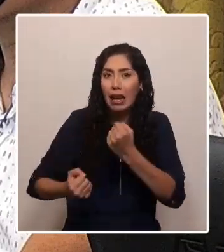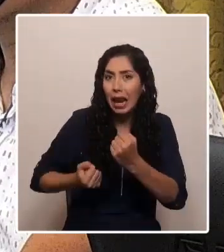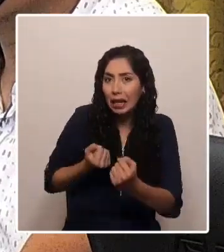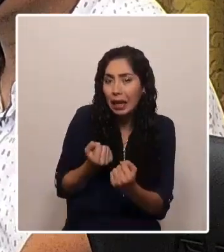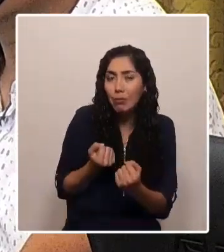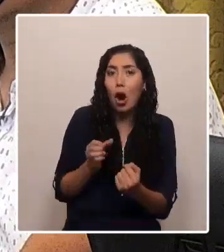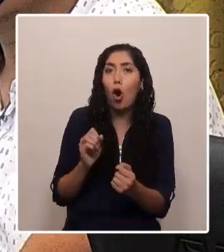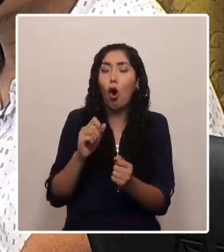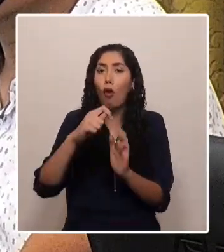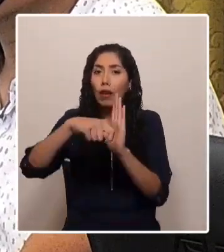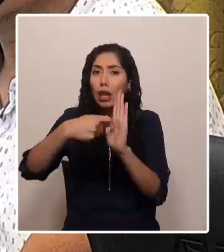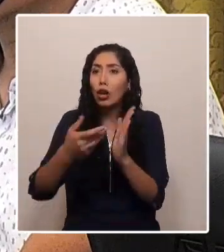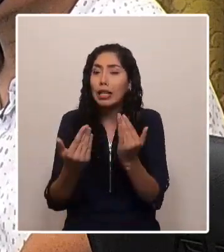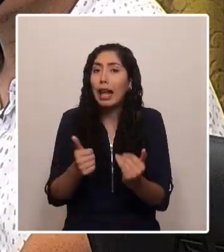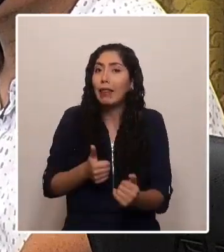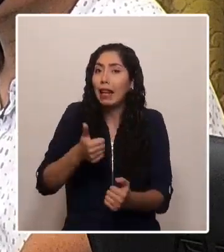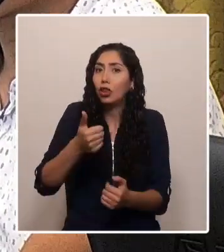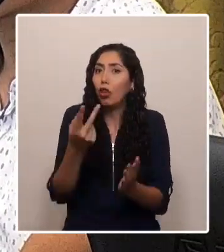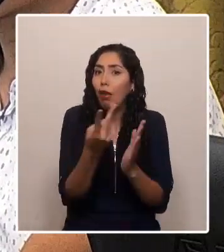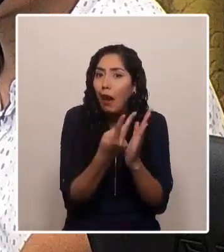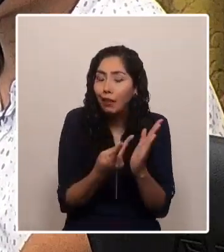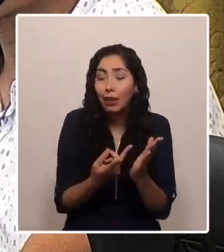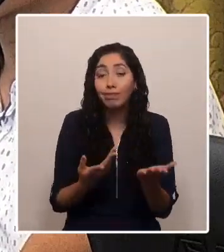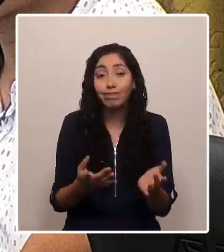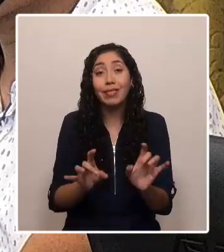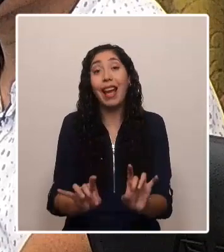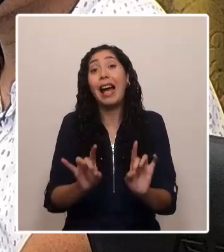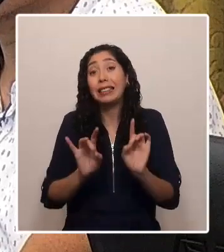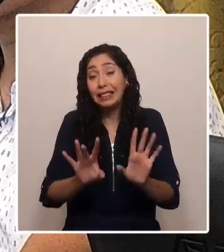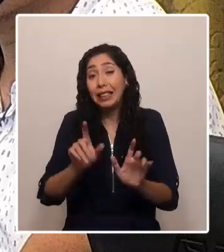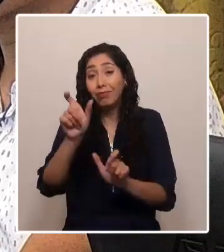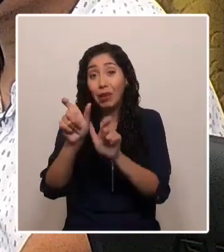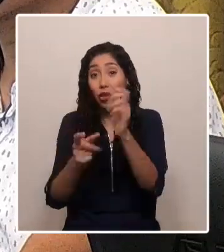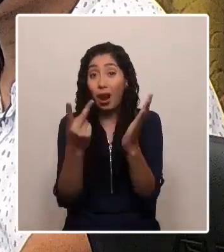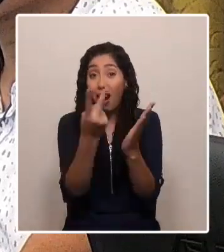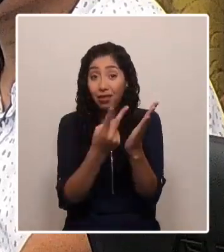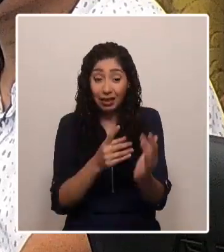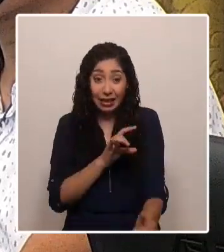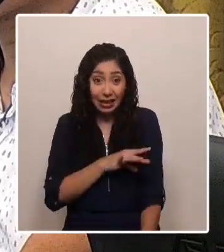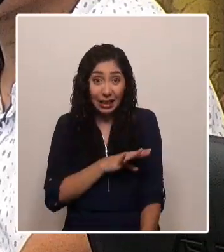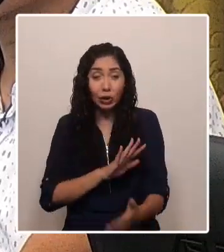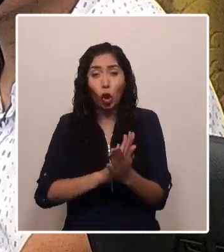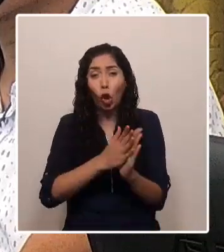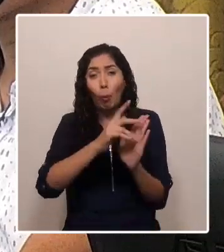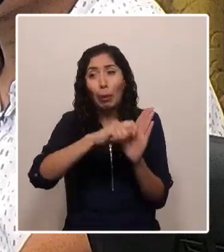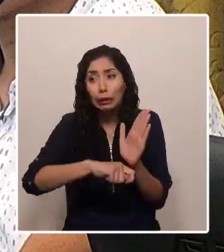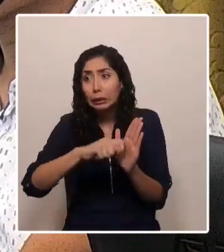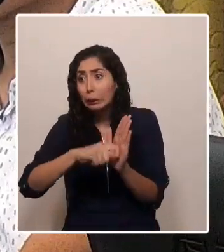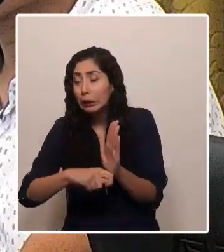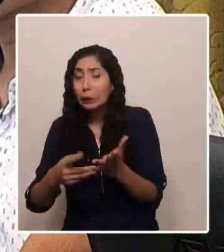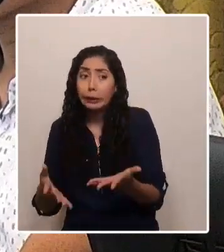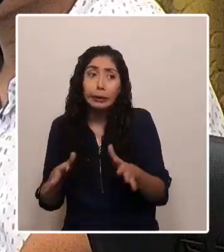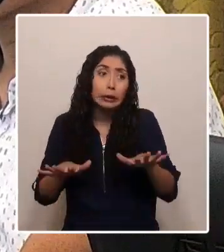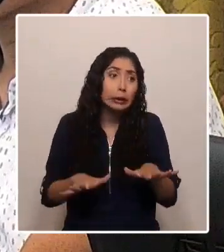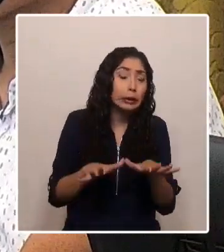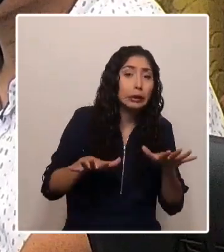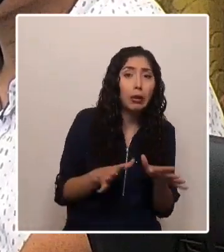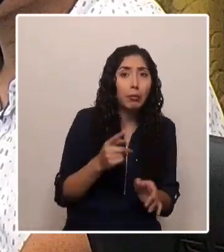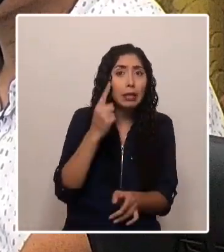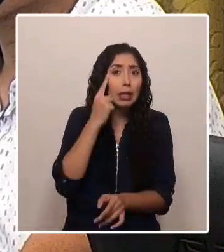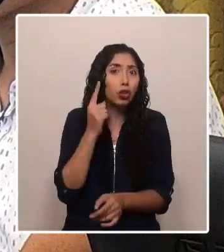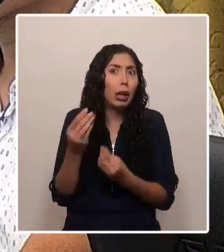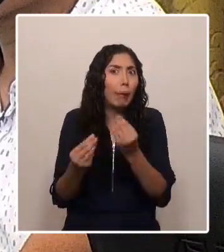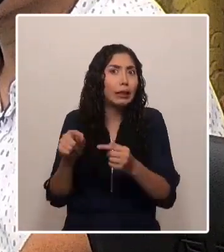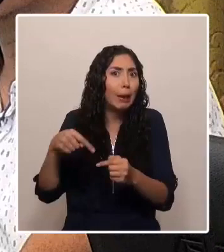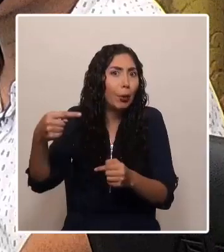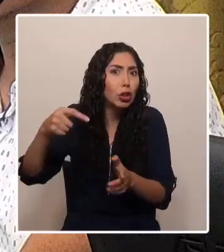director de arte. Así, los artistas en Chile van mes a mes zafando y con la vista y mente puesta en qué pasará al siguiente